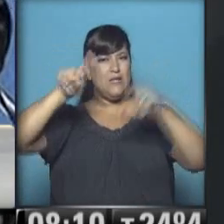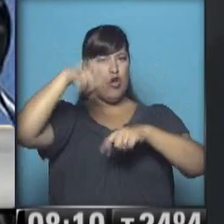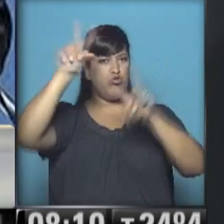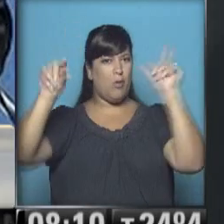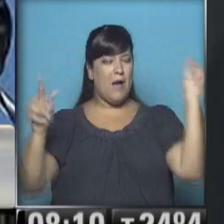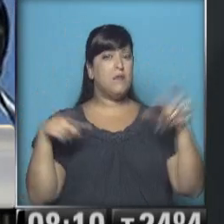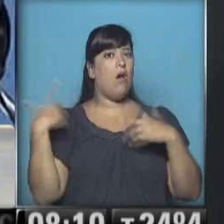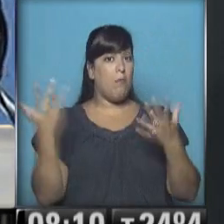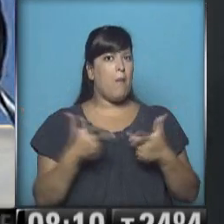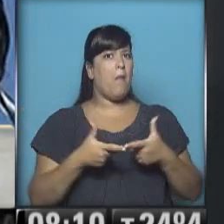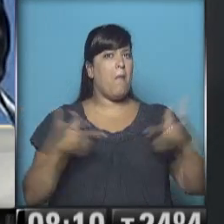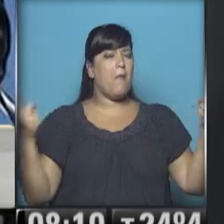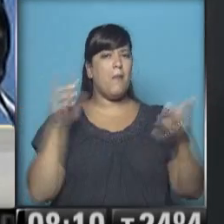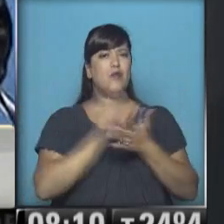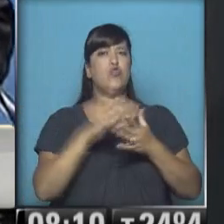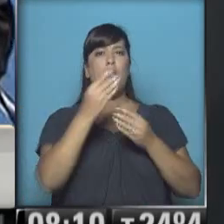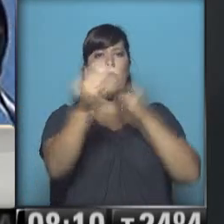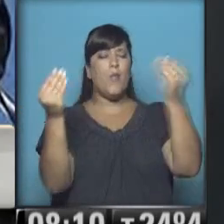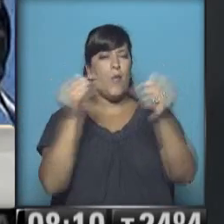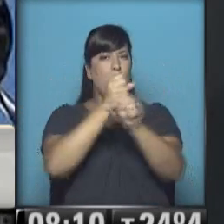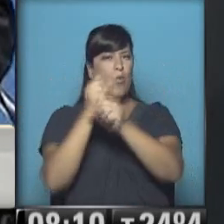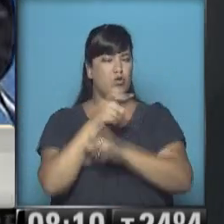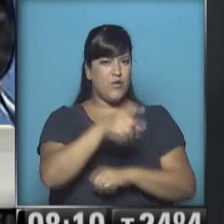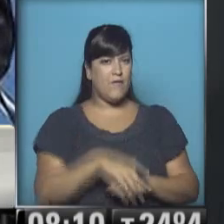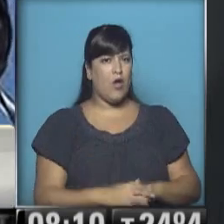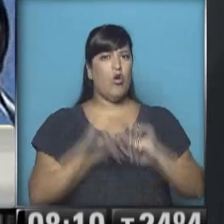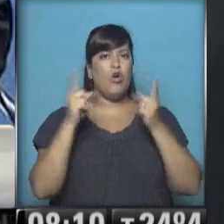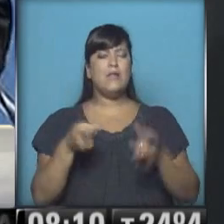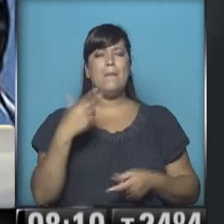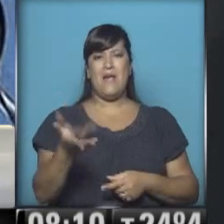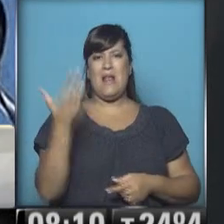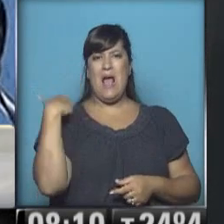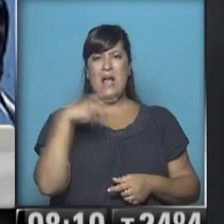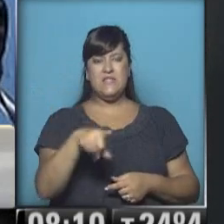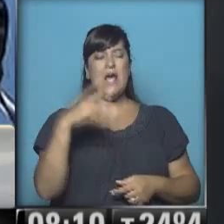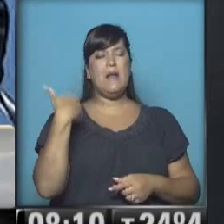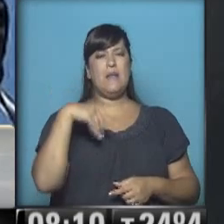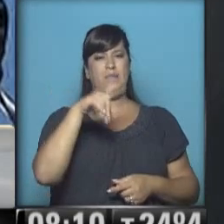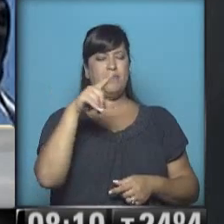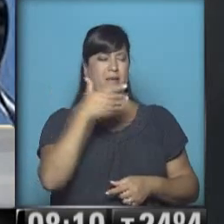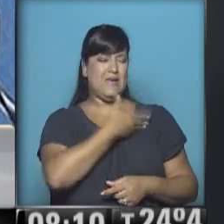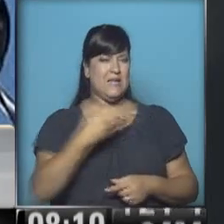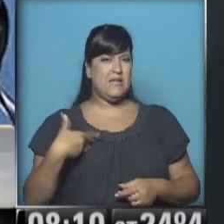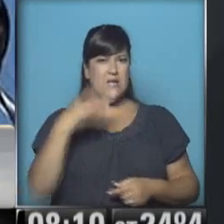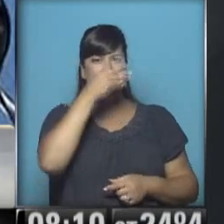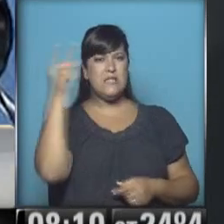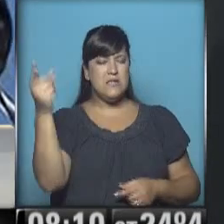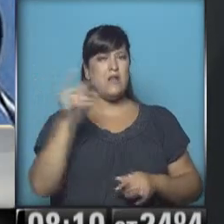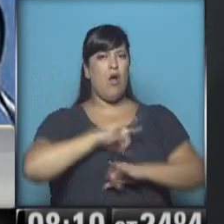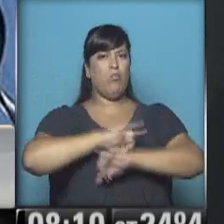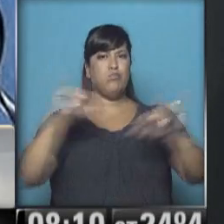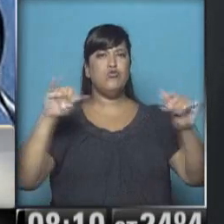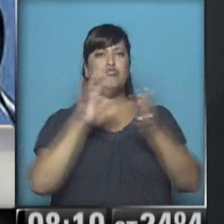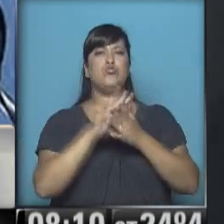tiene un efecto multiplicador en la tasa de generación de empleo. También ayer la Presidenta ha extendido